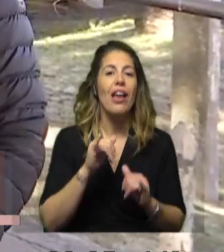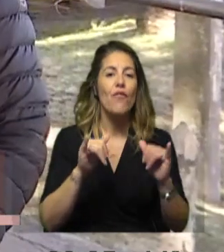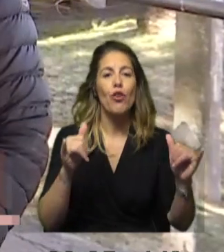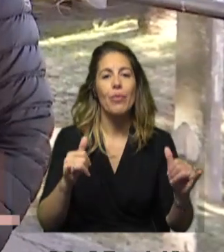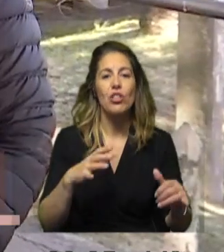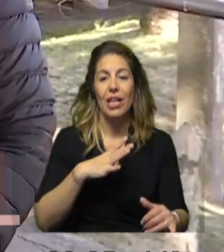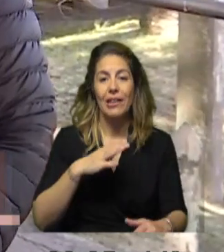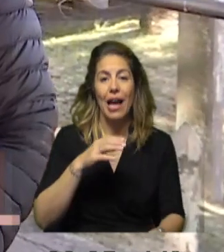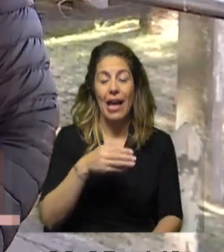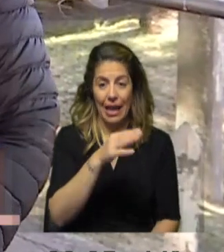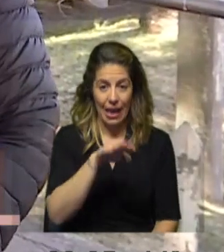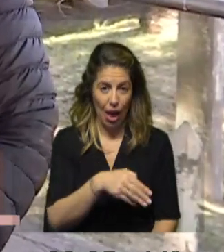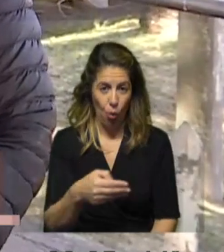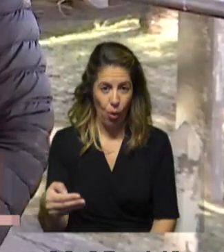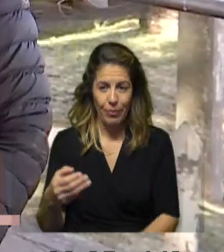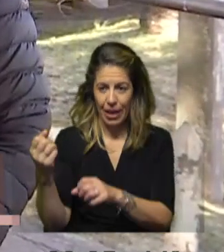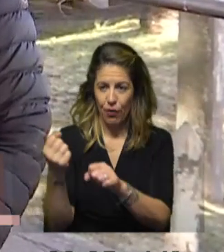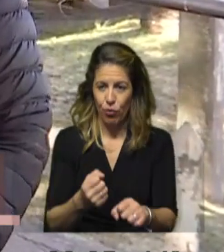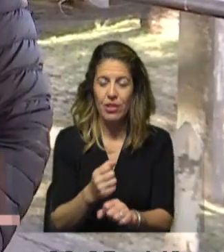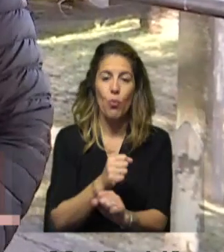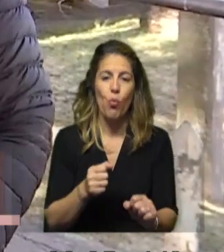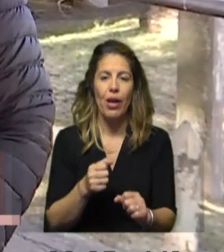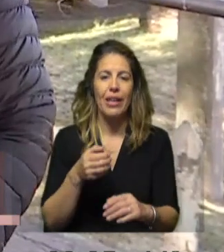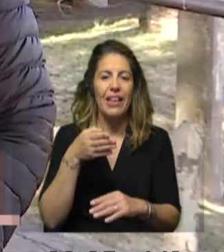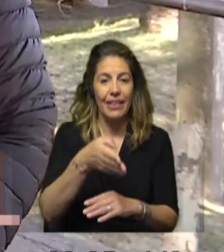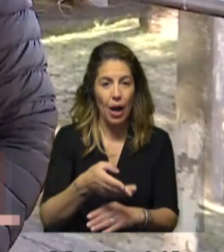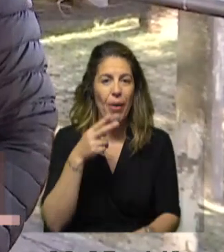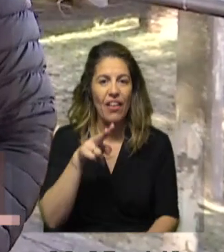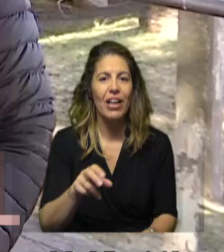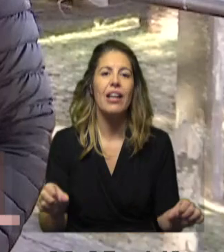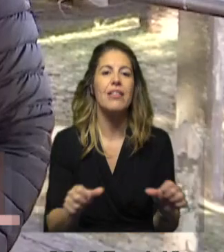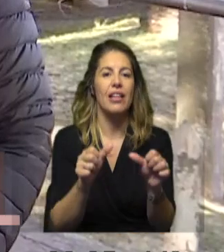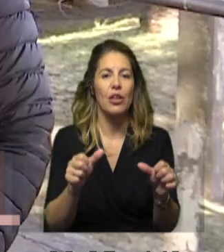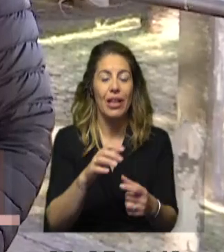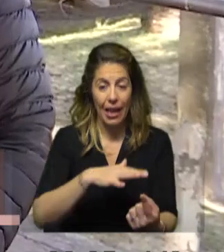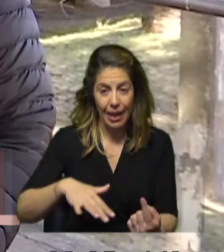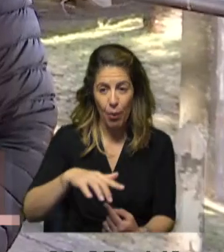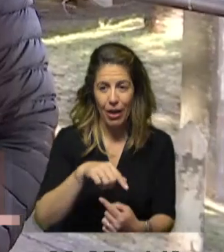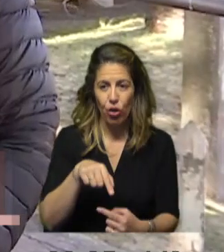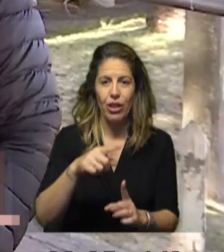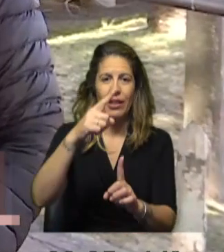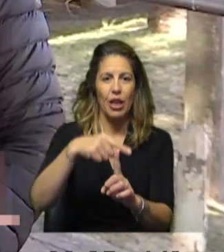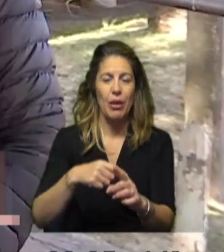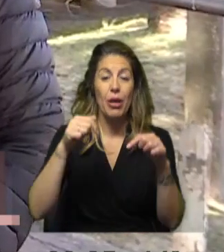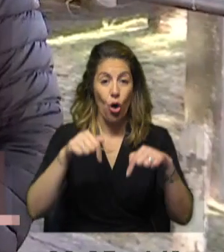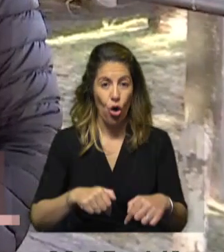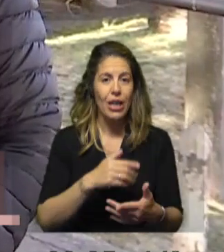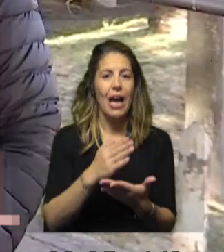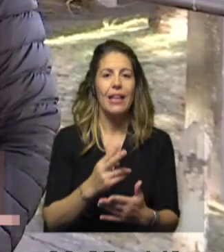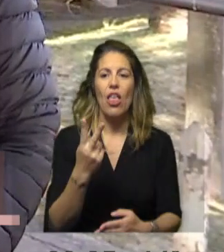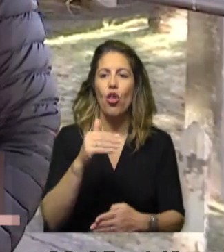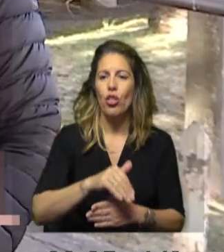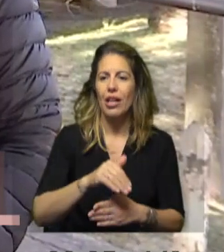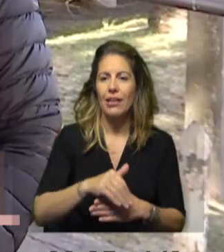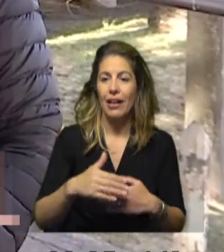así que allí se pueden, pueden entrar como para ver las actividades que van a ver en el marco de este mes, pero además también hoy hasta las 2 de la tarde, como decíamos, acá al